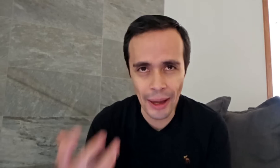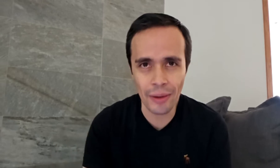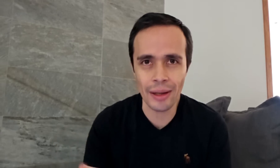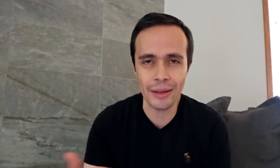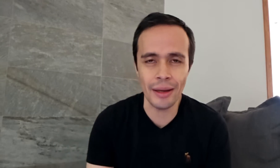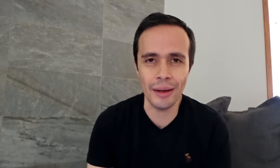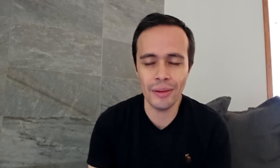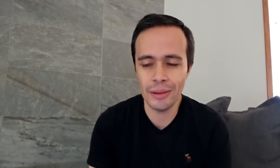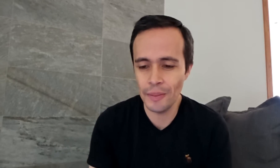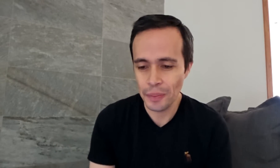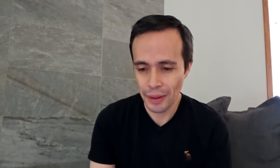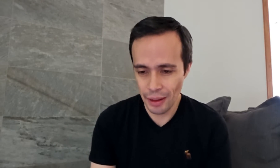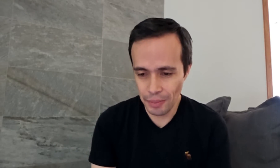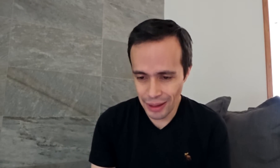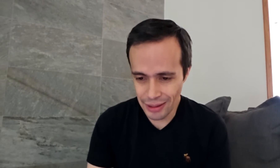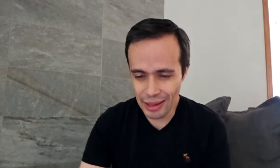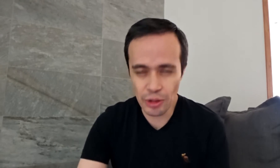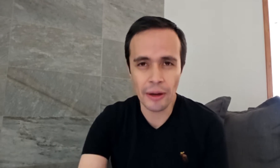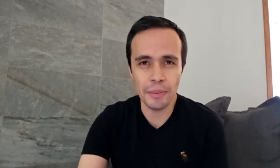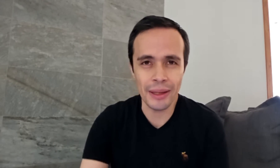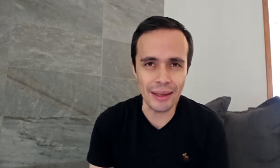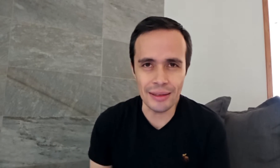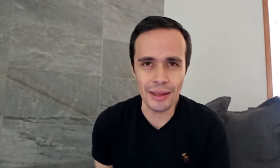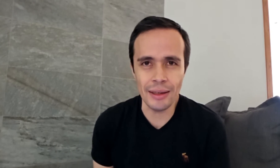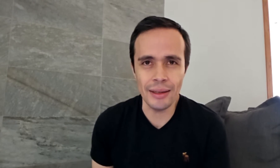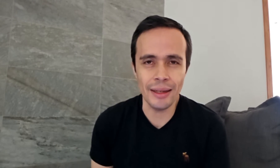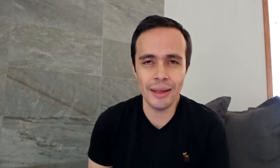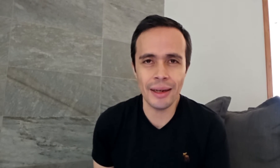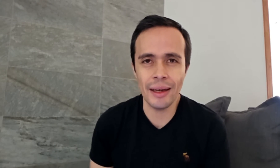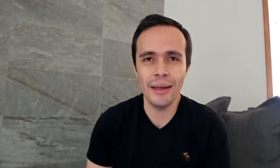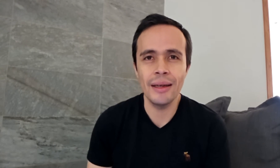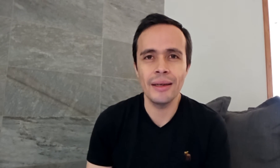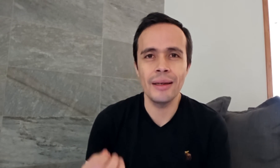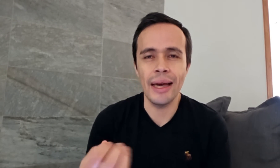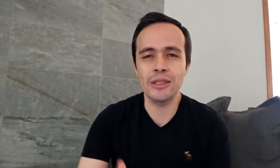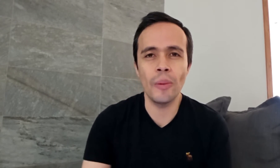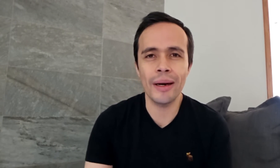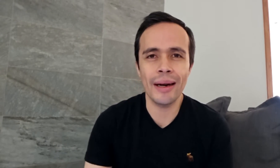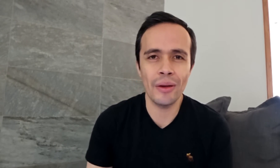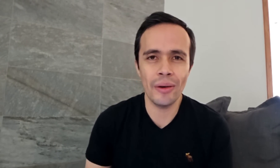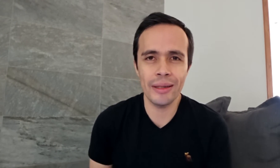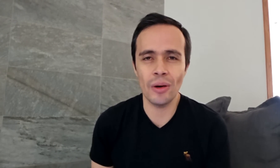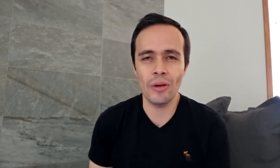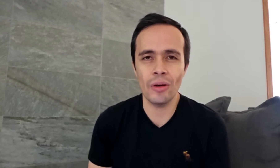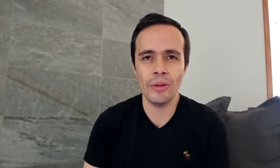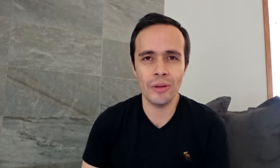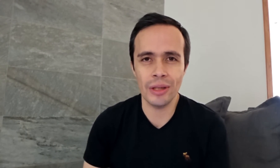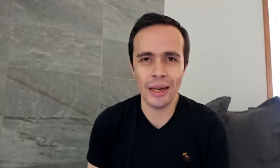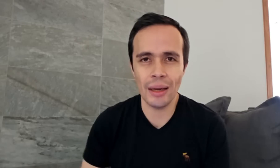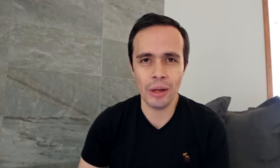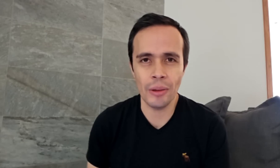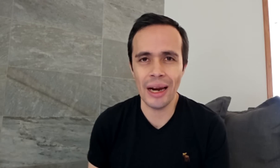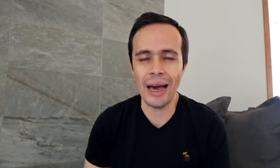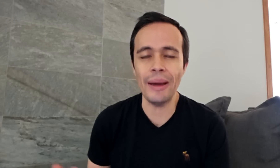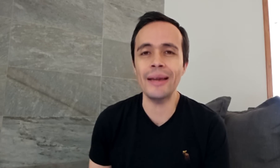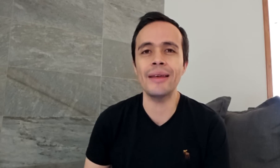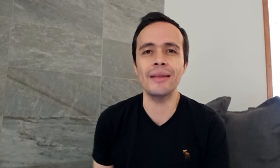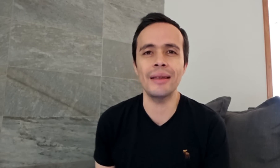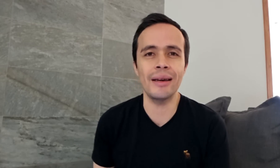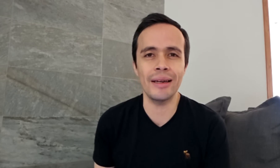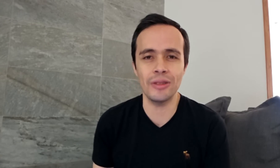insisto, es un complejo que tiene, ¿no? Y pareciera que es una competencia entre exgobernadores corruptos del régimen